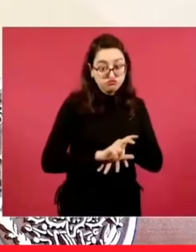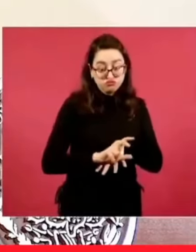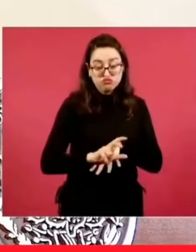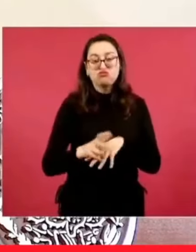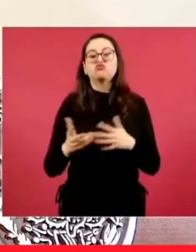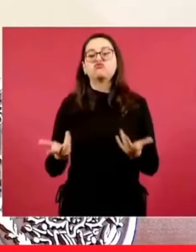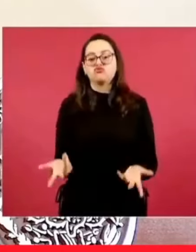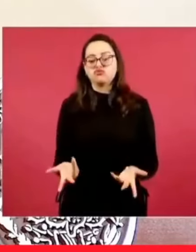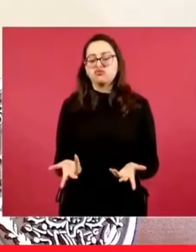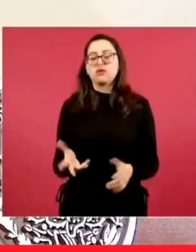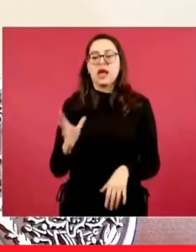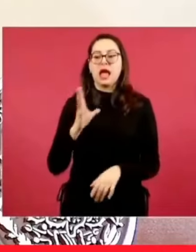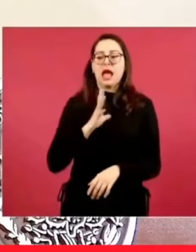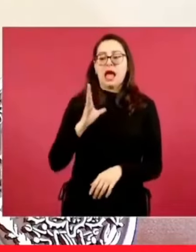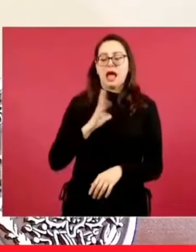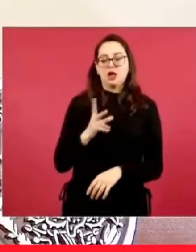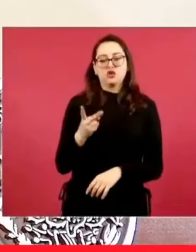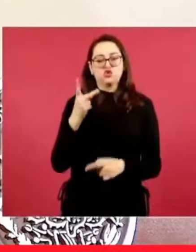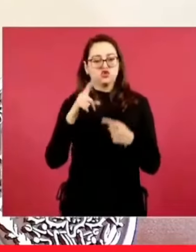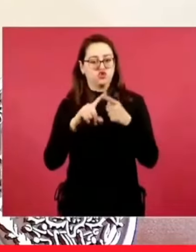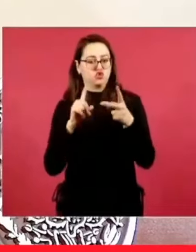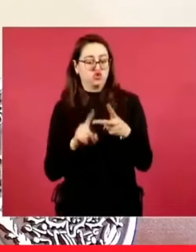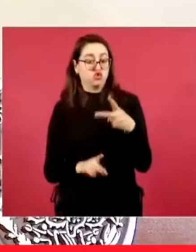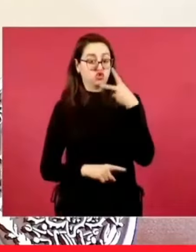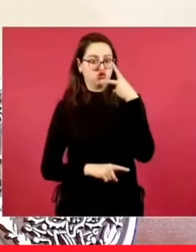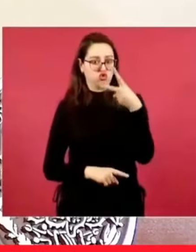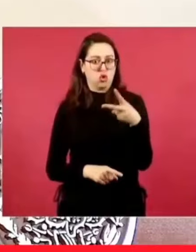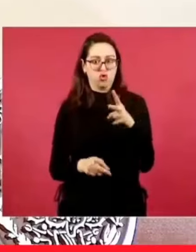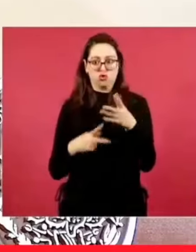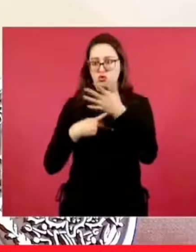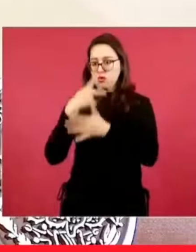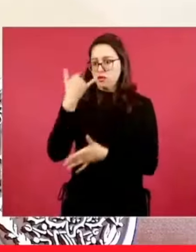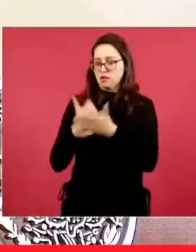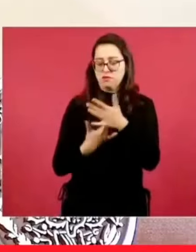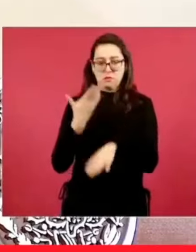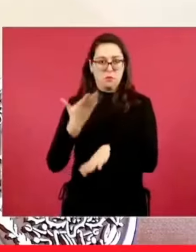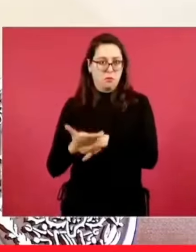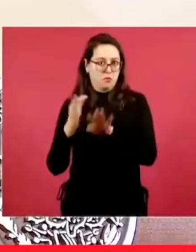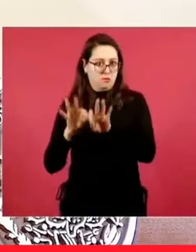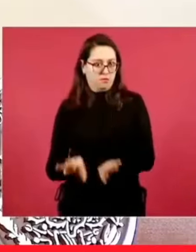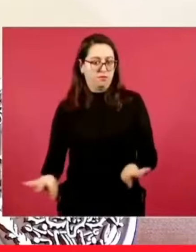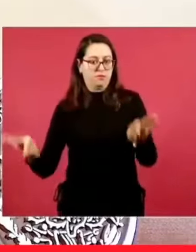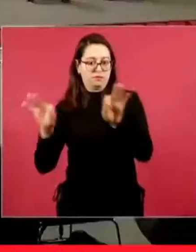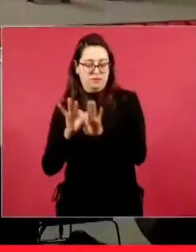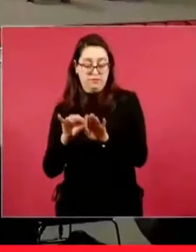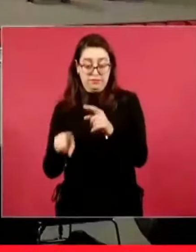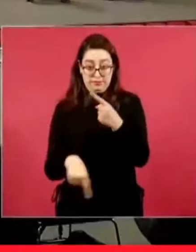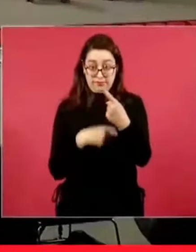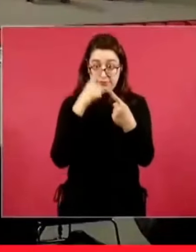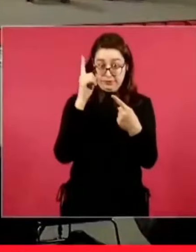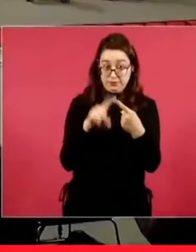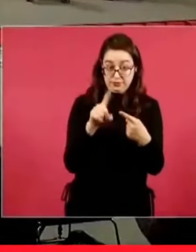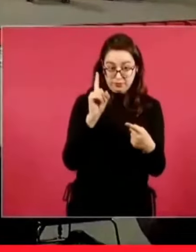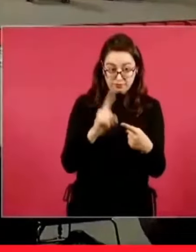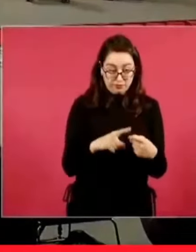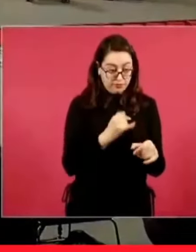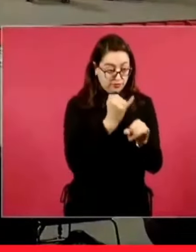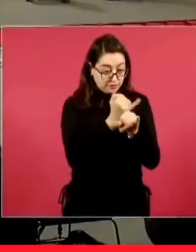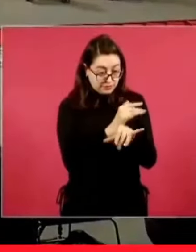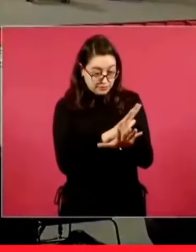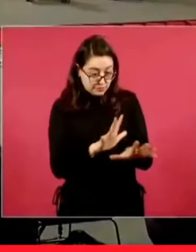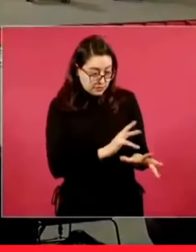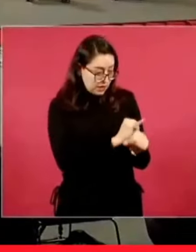Uno es la tarea del salvamento de materiales, de datos, de información